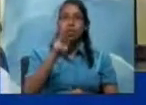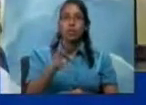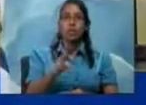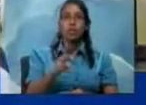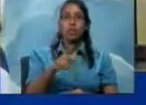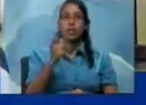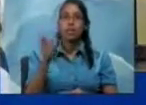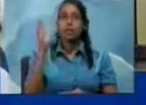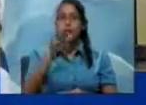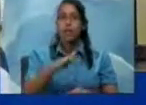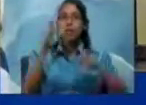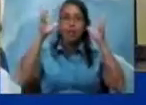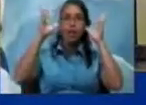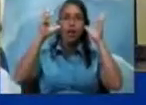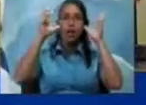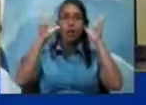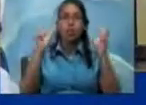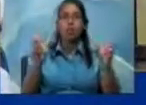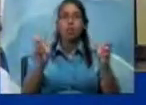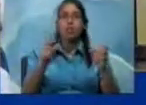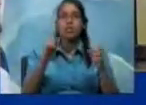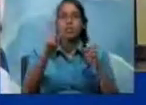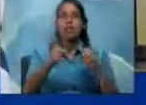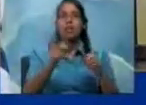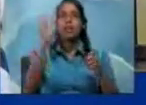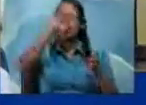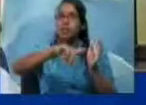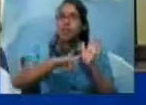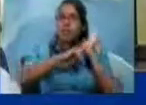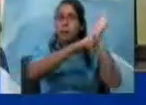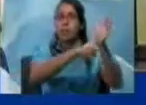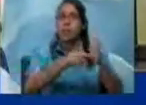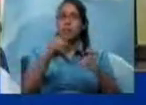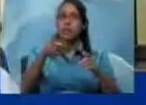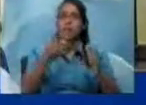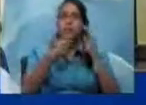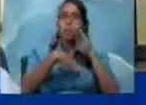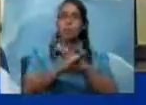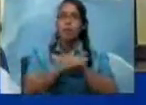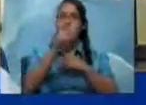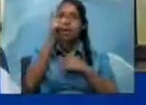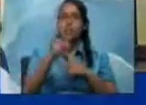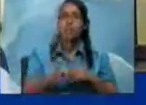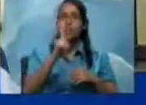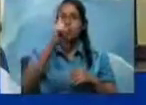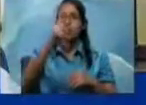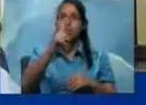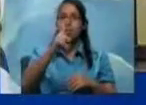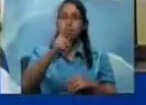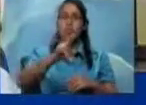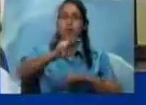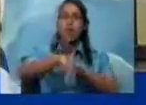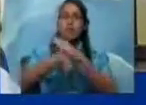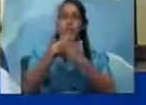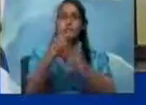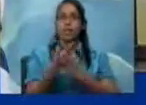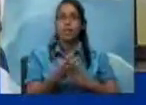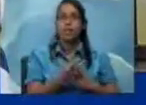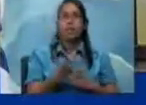nos está oyendo y él se va a manifestar vamos a hacer una vigilia